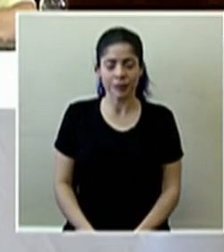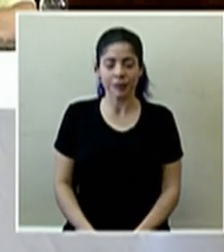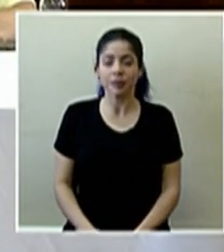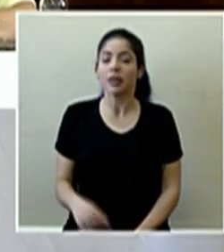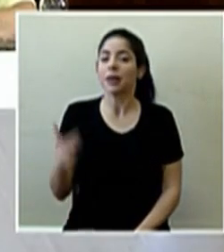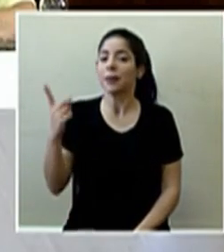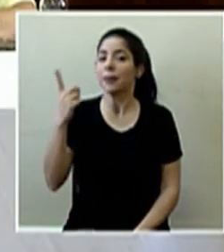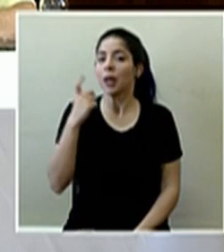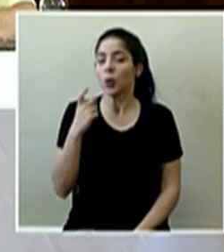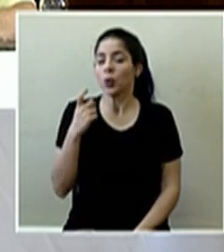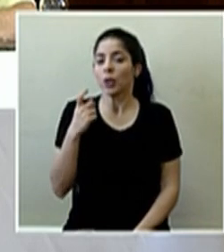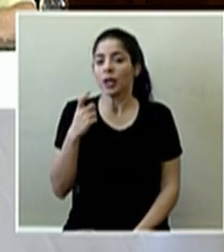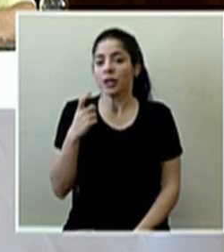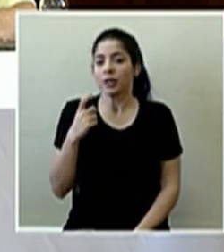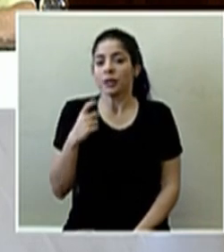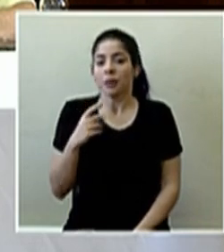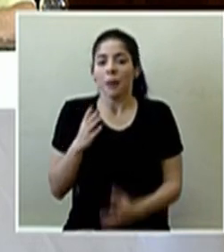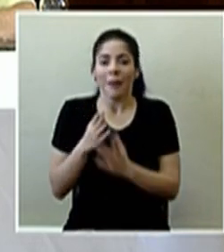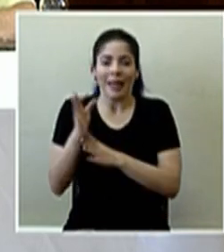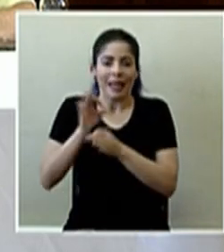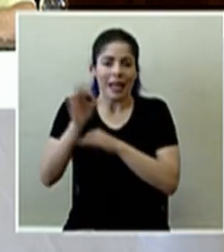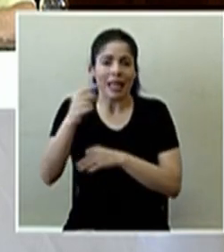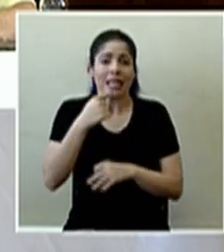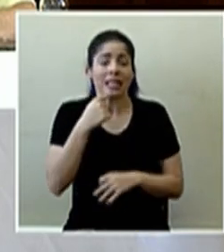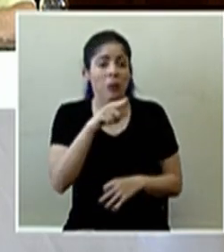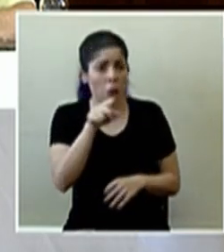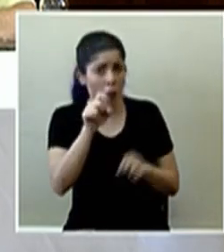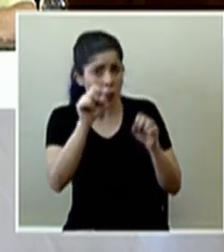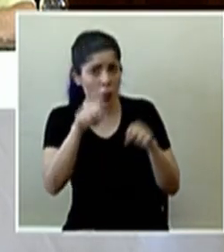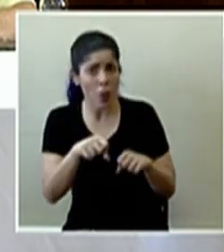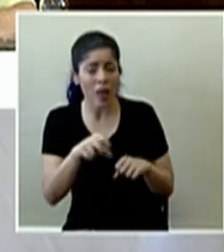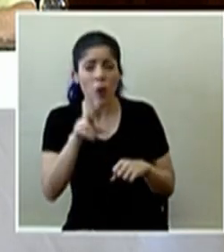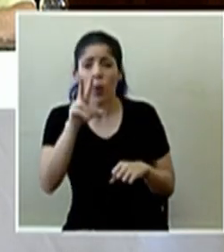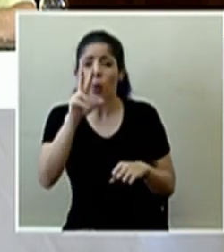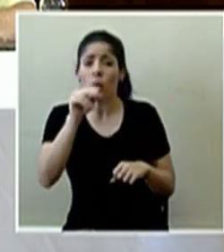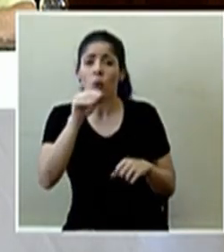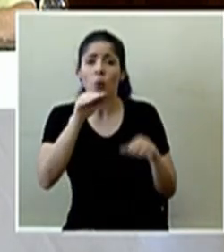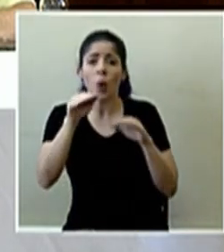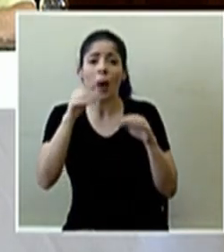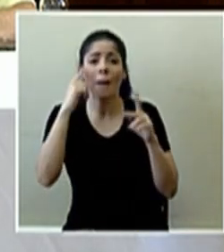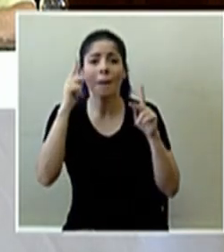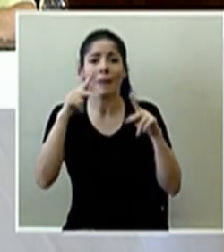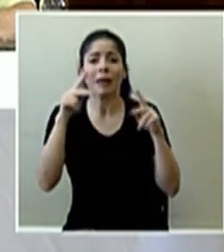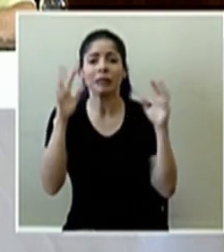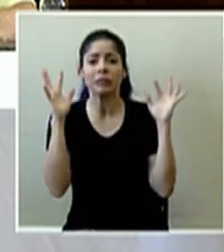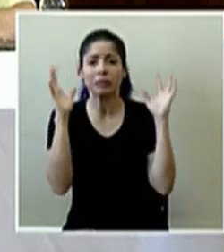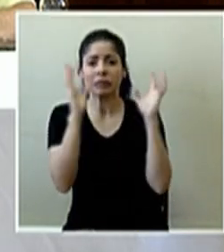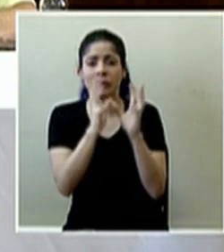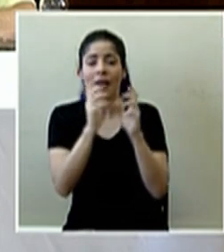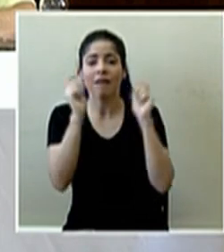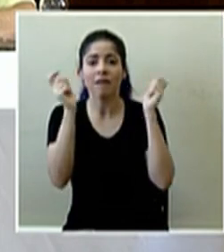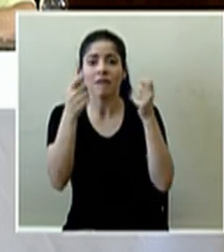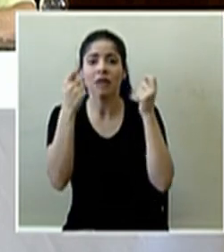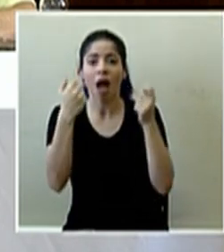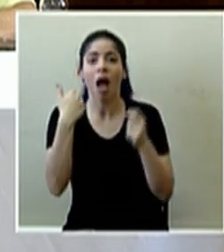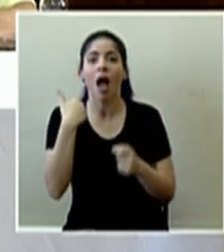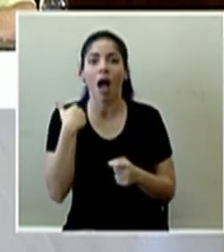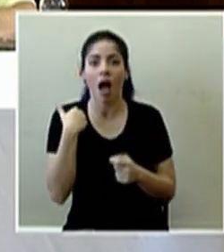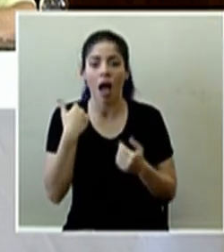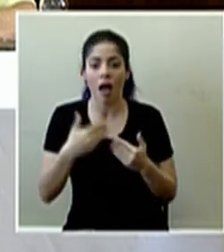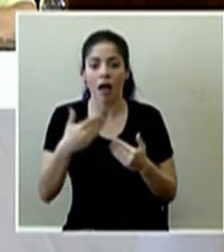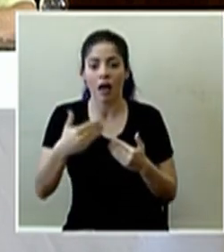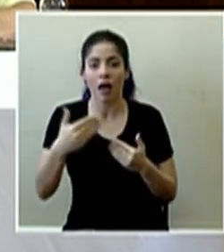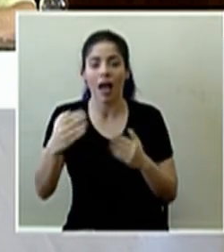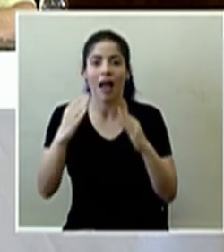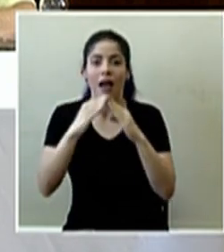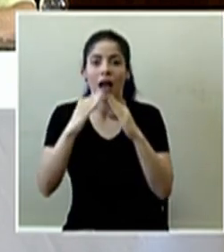Nos consultan a un medio regional si podemos no hacer llamado a las aglomeraciones y las fiestas que se están haciendo en estos días